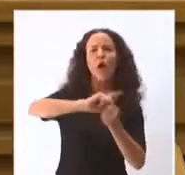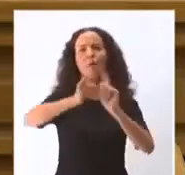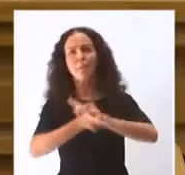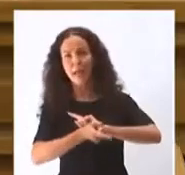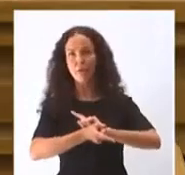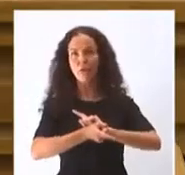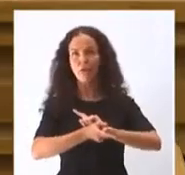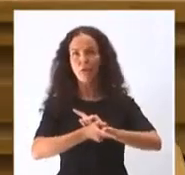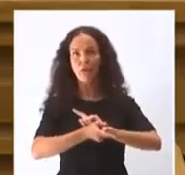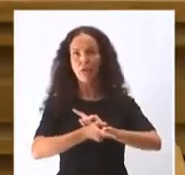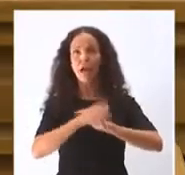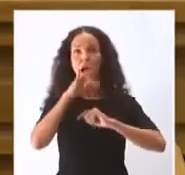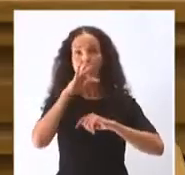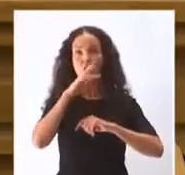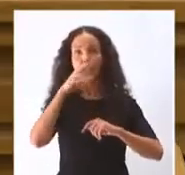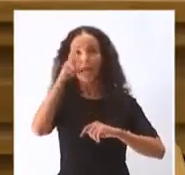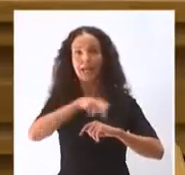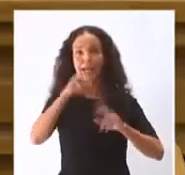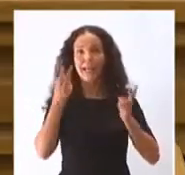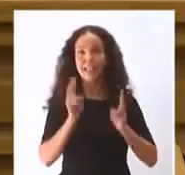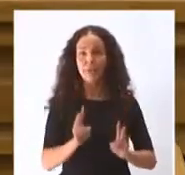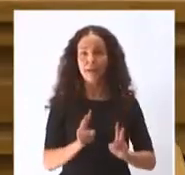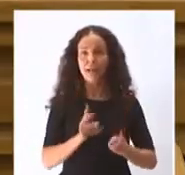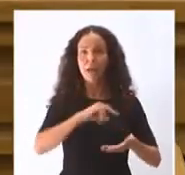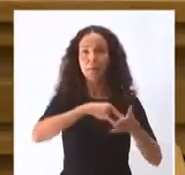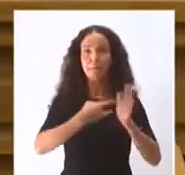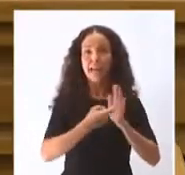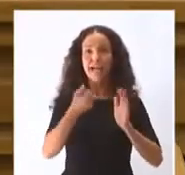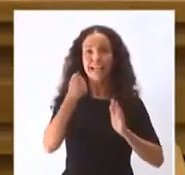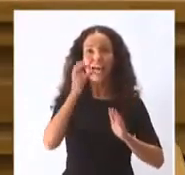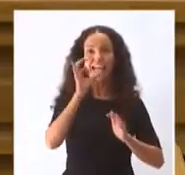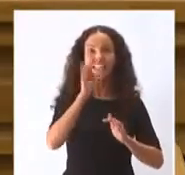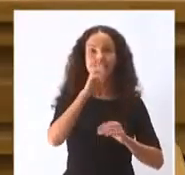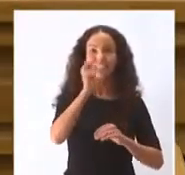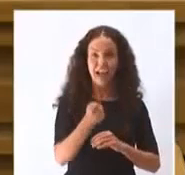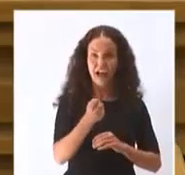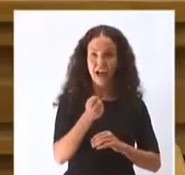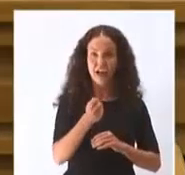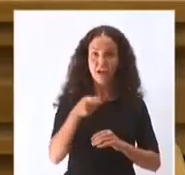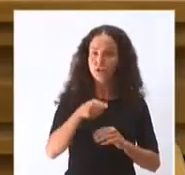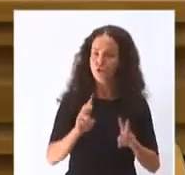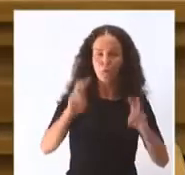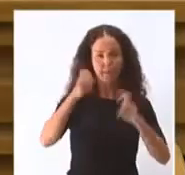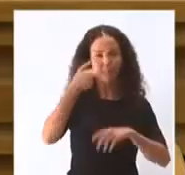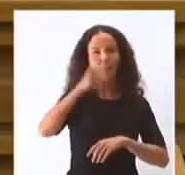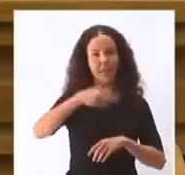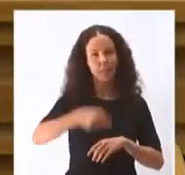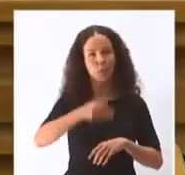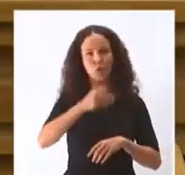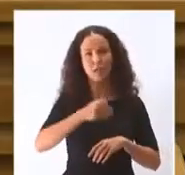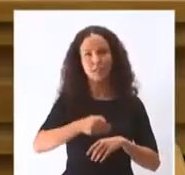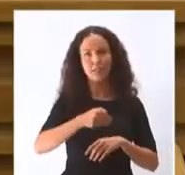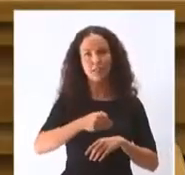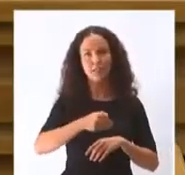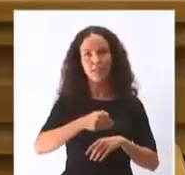funcionaba y ahora lo hemos reactivado por completo del plan astra que vincula ciudades y que va a ser una novedad también importante en el próximo